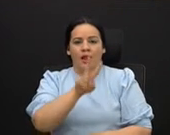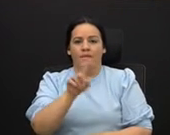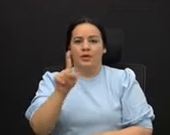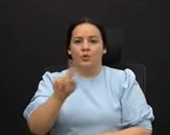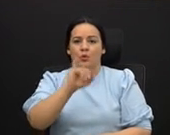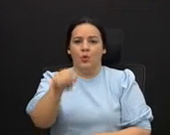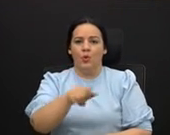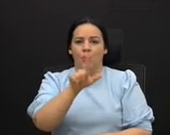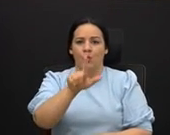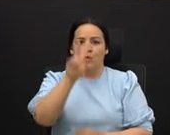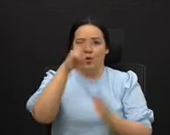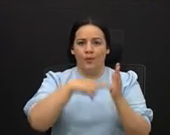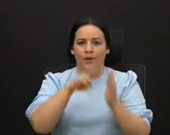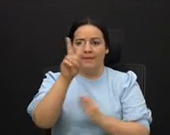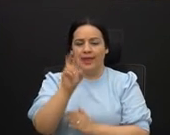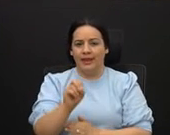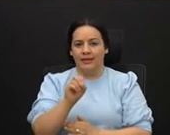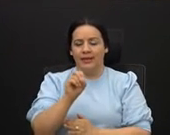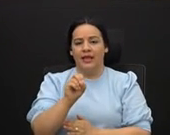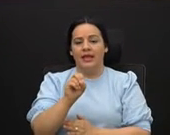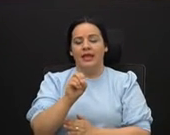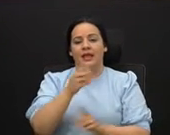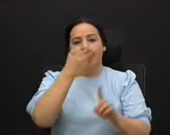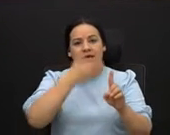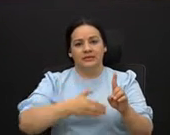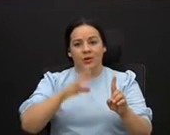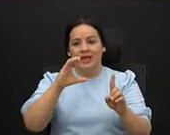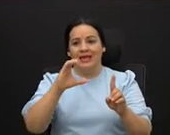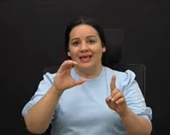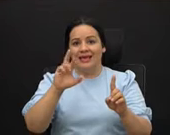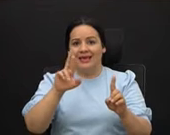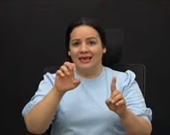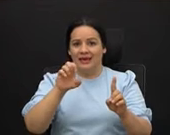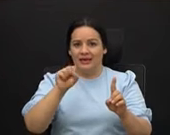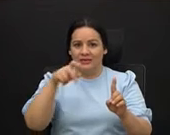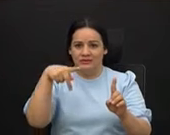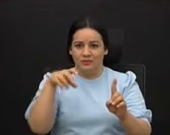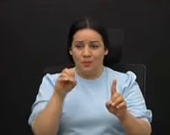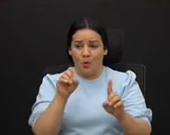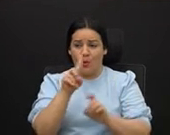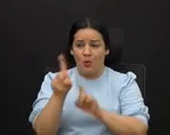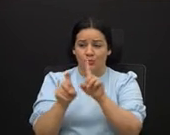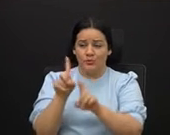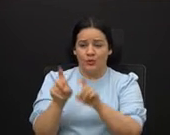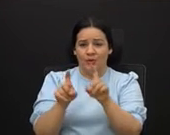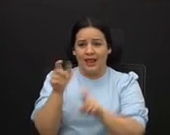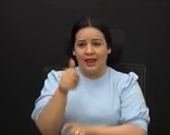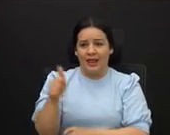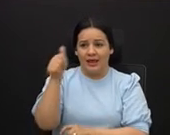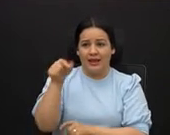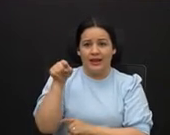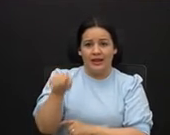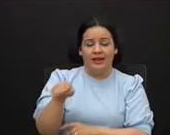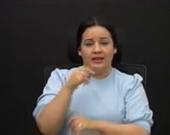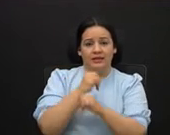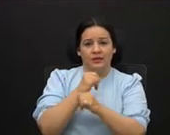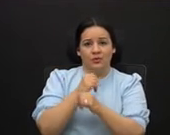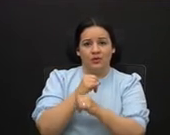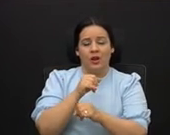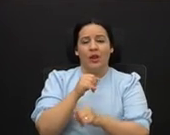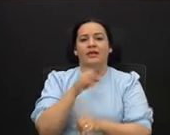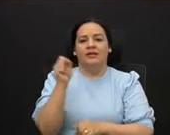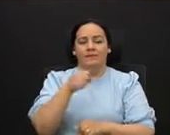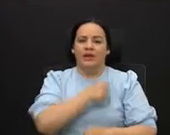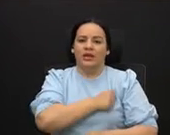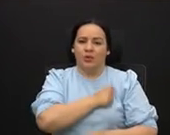de julio del 2020, en el que la señora Crespo le consulta a la jerarca de la institución sobre la normativa, que